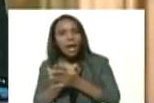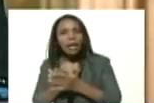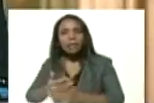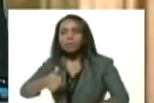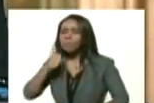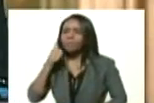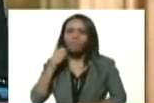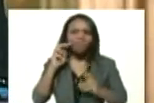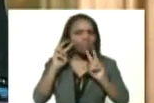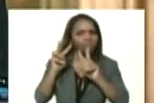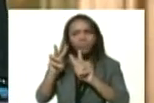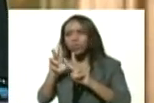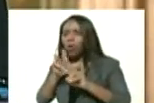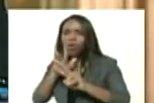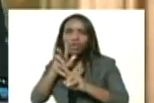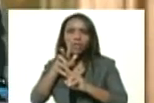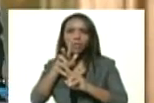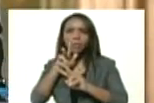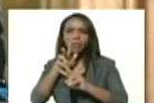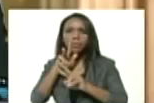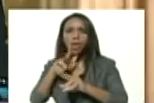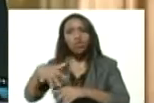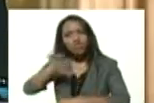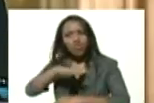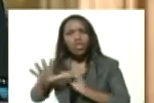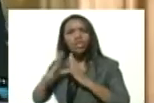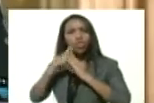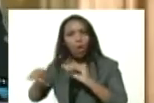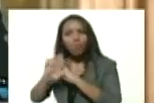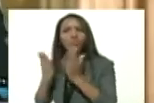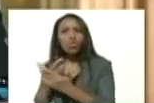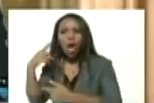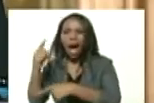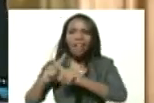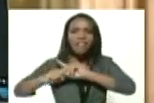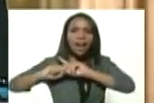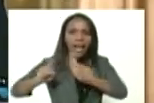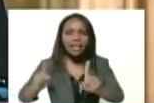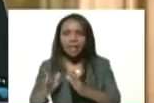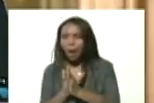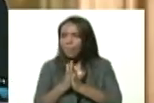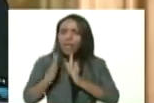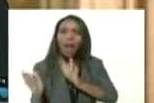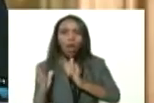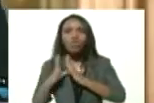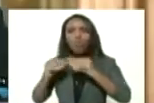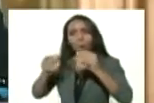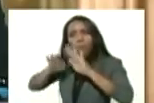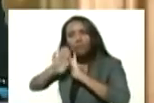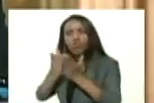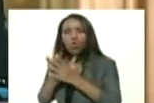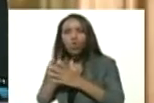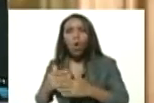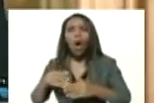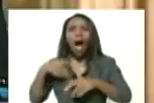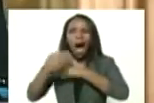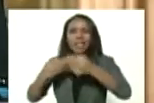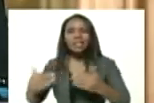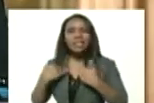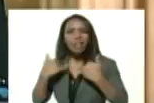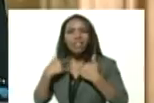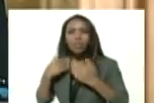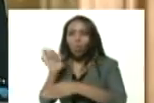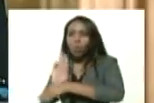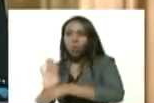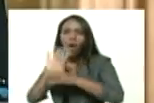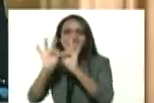miserable donde todo el mundo pone sus diferencias de lado donde todo el mundo hace el sacrificio para cuidar a la familia